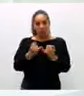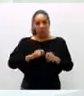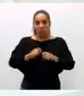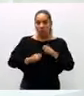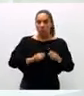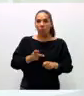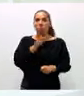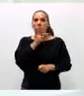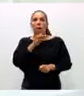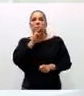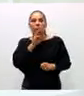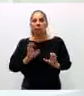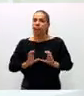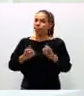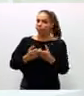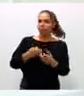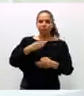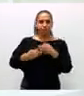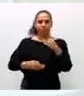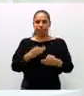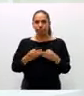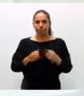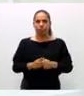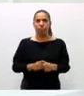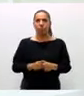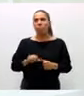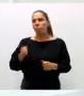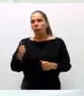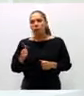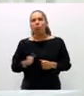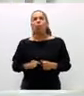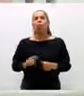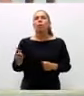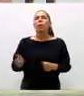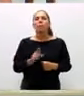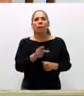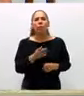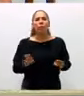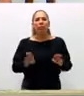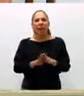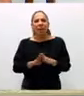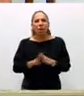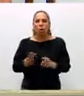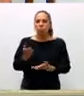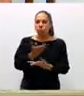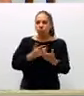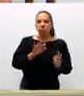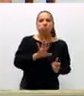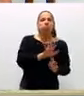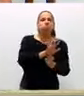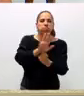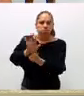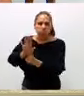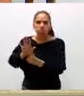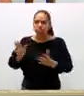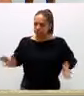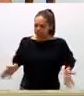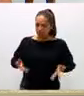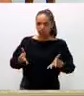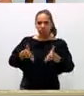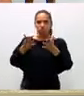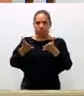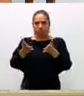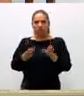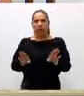las preguntas, Emiliano Abascal nos dice, ¿cómo promover la formación del personal en la escuela para identificar el conflicto y